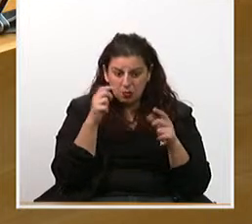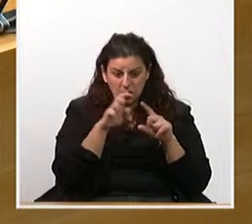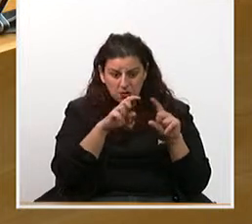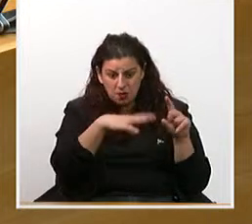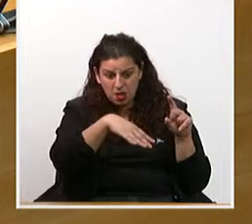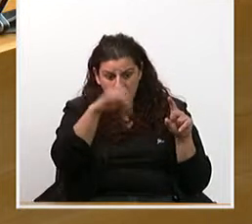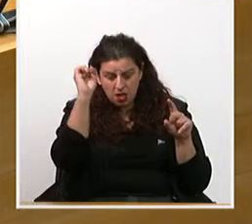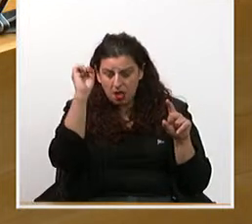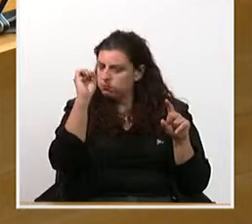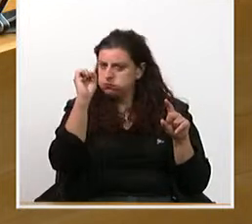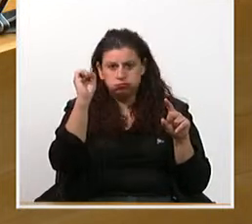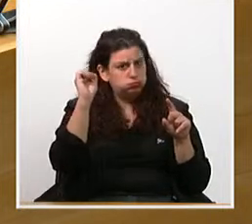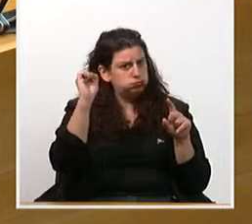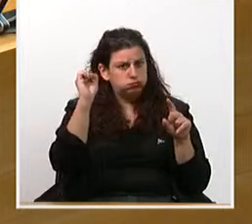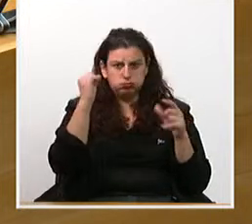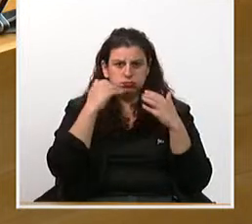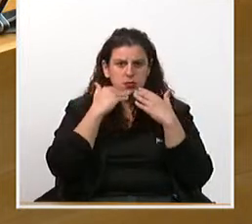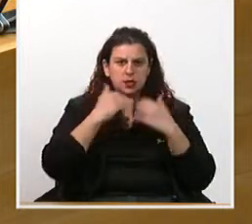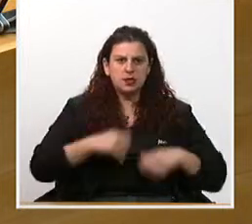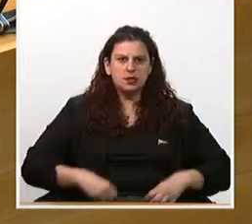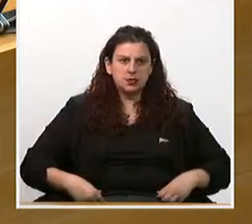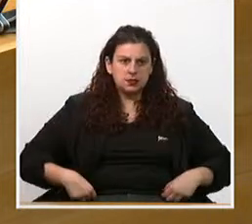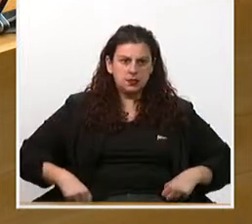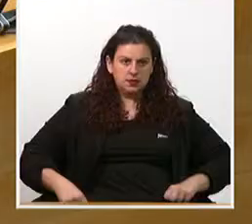este momento está las concesiones Muchas